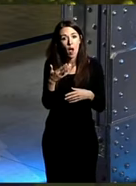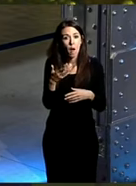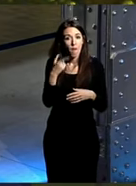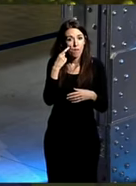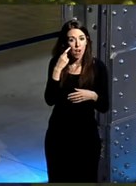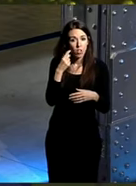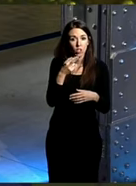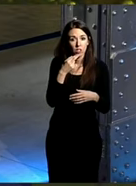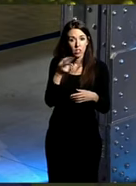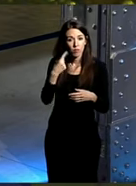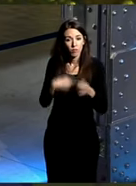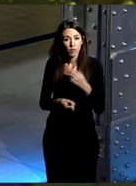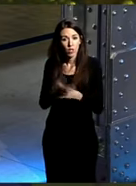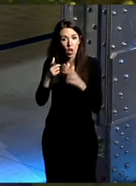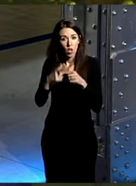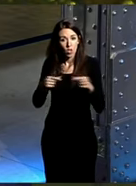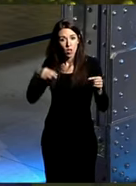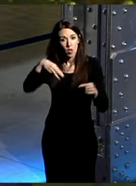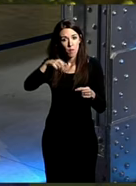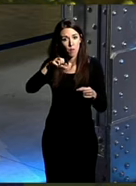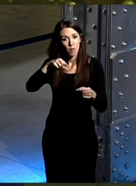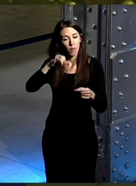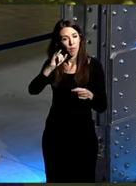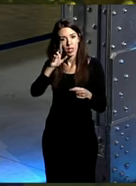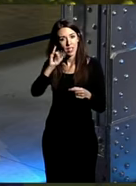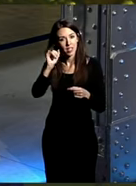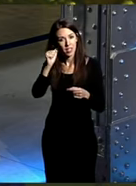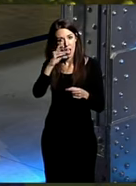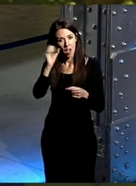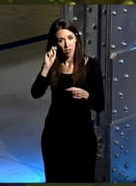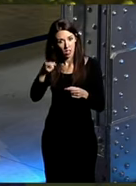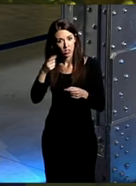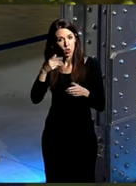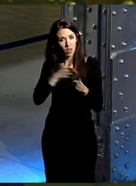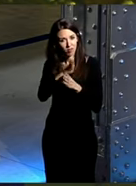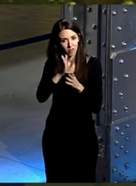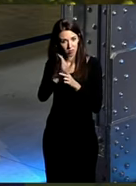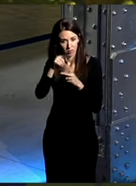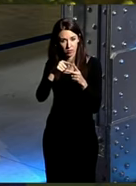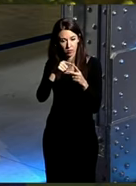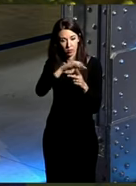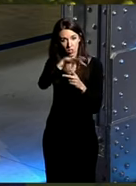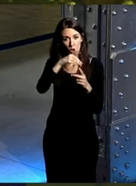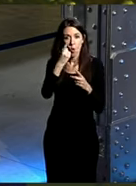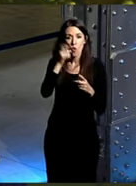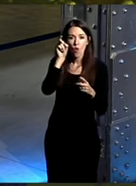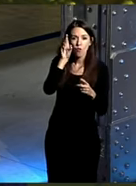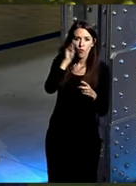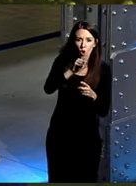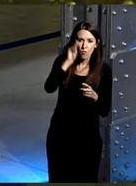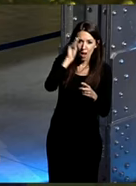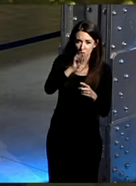Santander montamos una plataforma que se llama Miriadax, que tiene como 2 entornos. Un entorno de